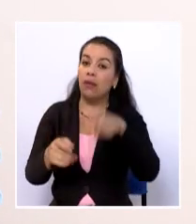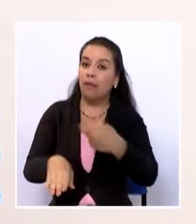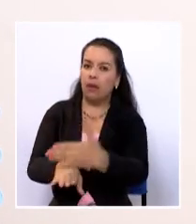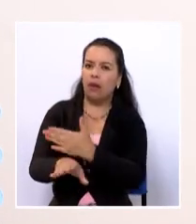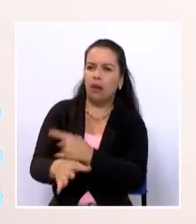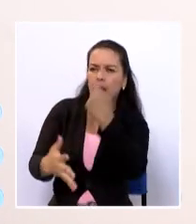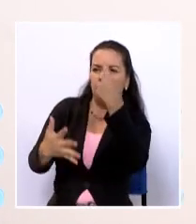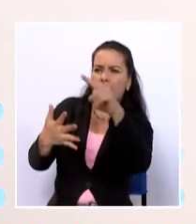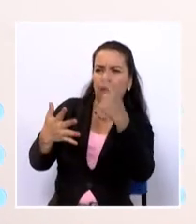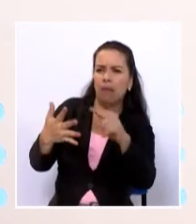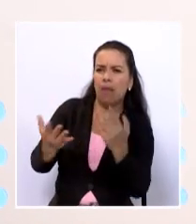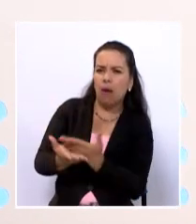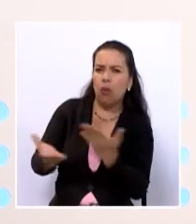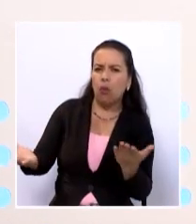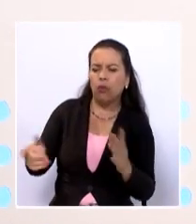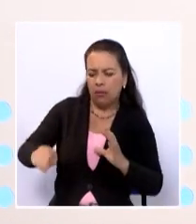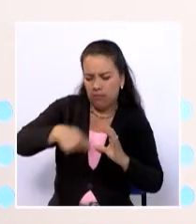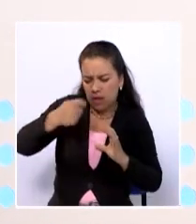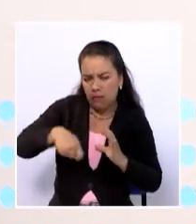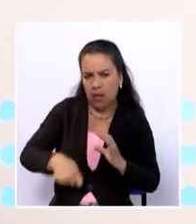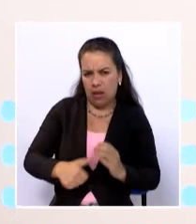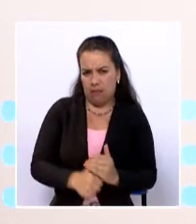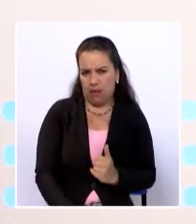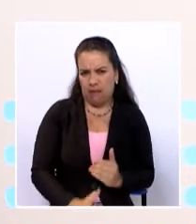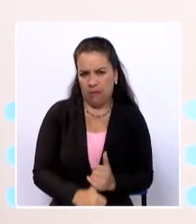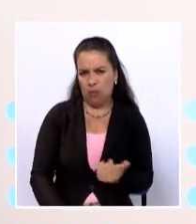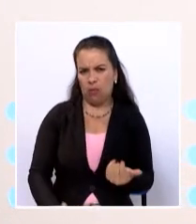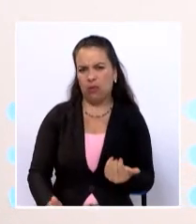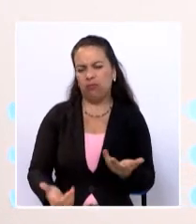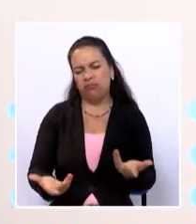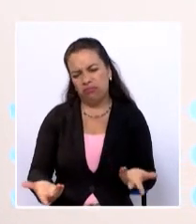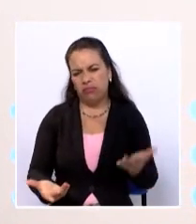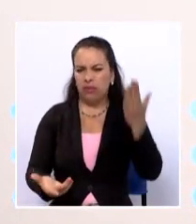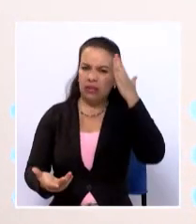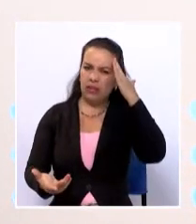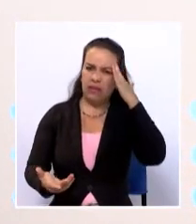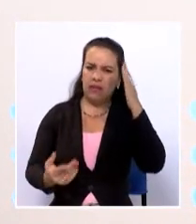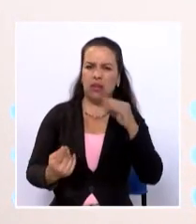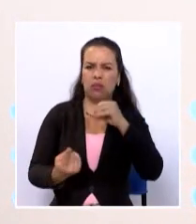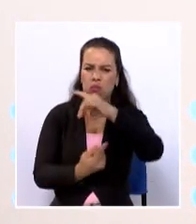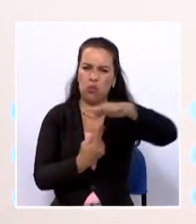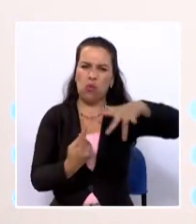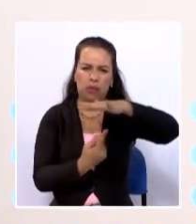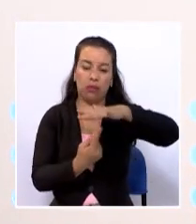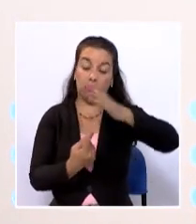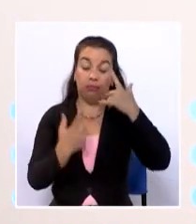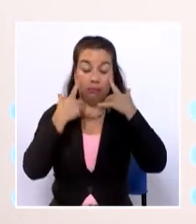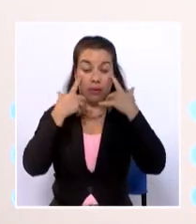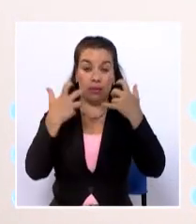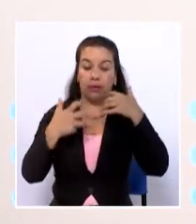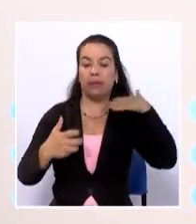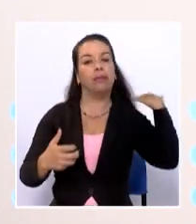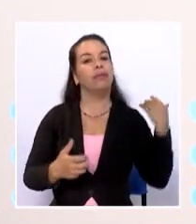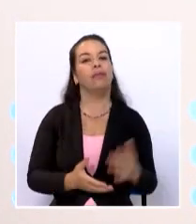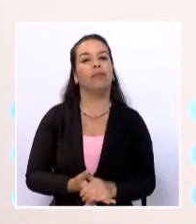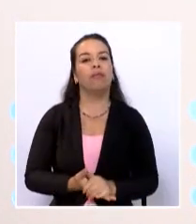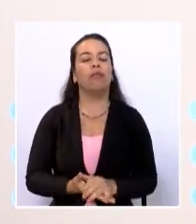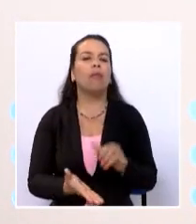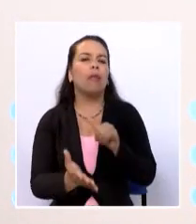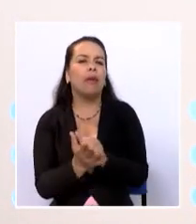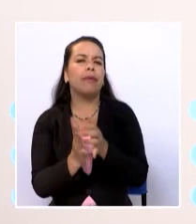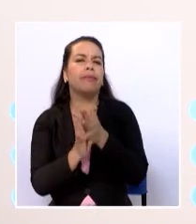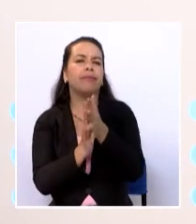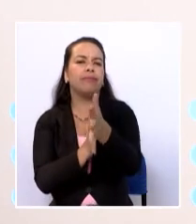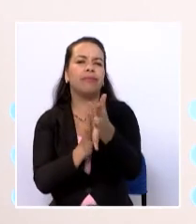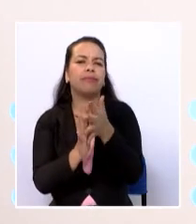son totalmente dietarios metabólicos y estamos hablando de un contexto mucho más grande de pronto es lo que más nos cuestiona